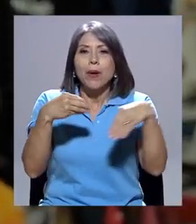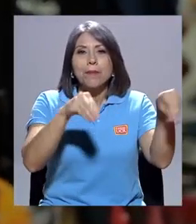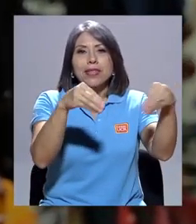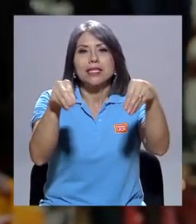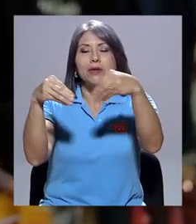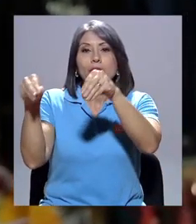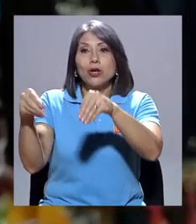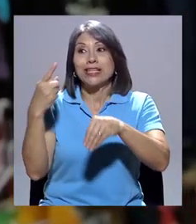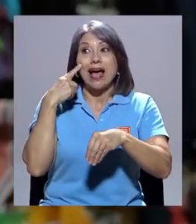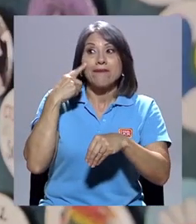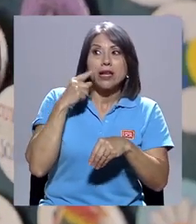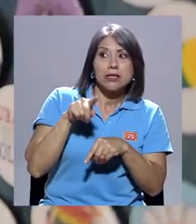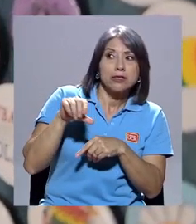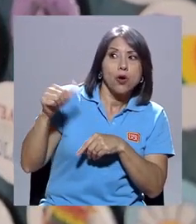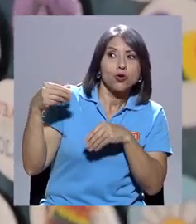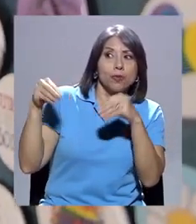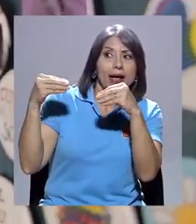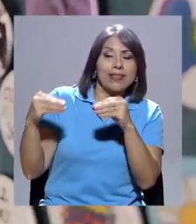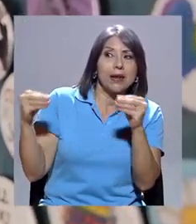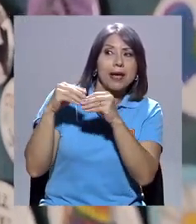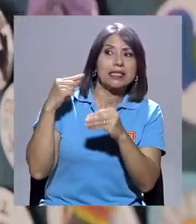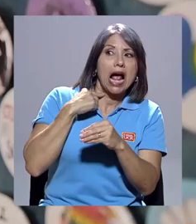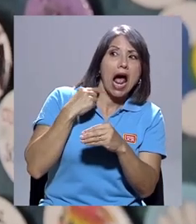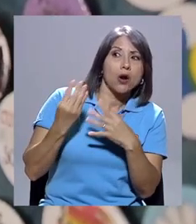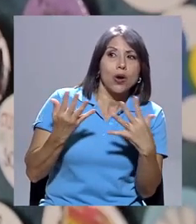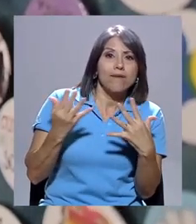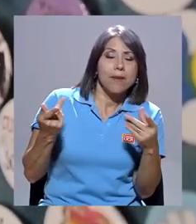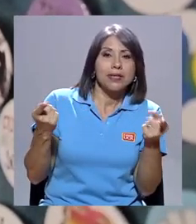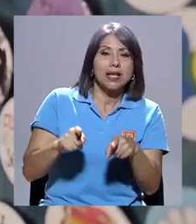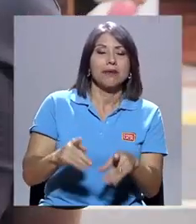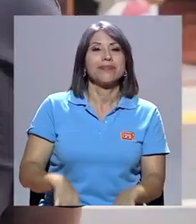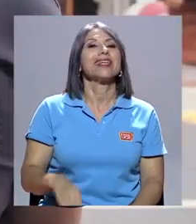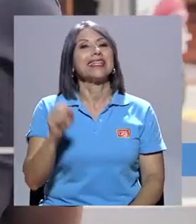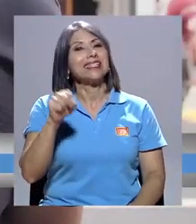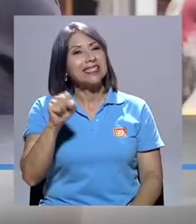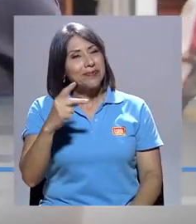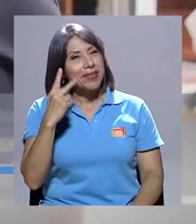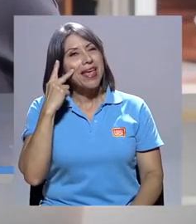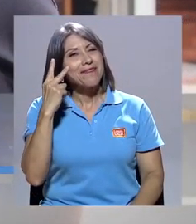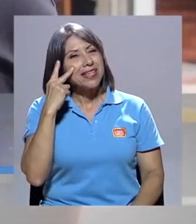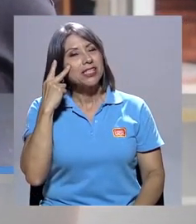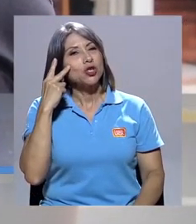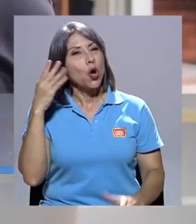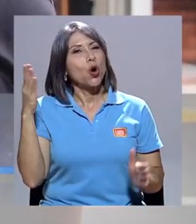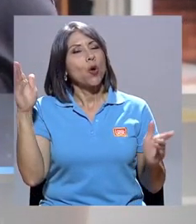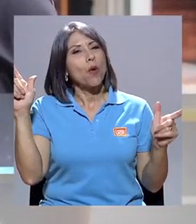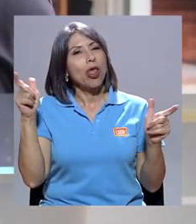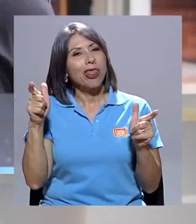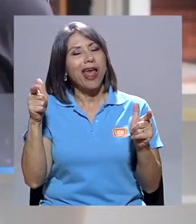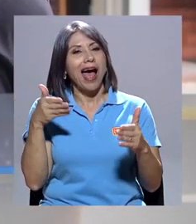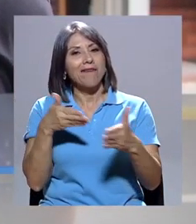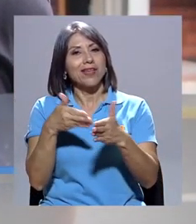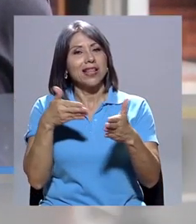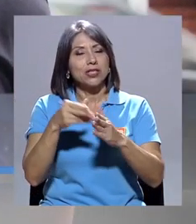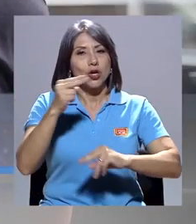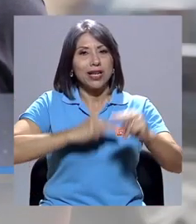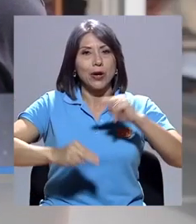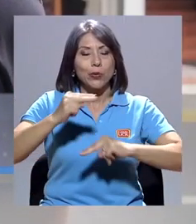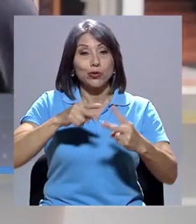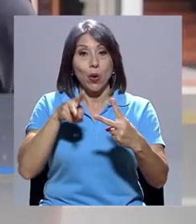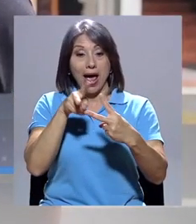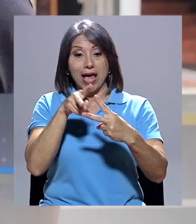van a vender más caro. Sí, he visto afectación en mi negocio. Hay dos líneas en las que